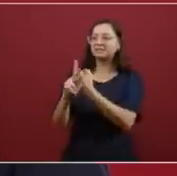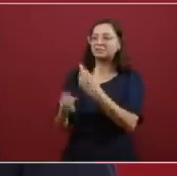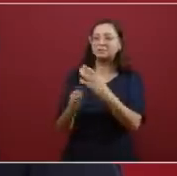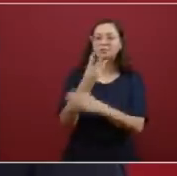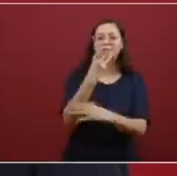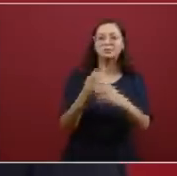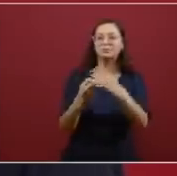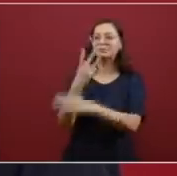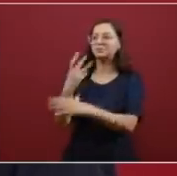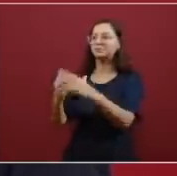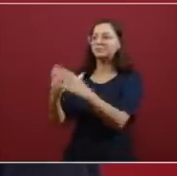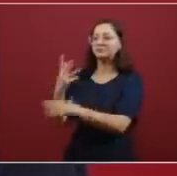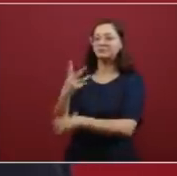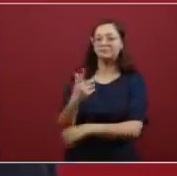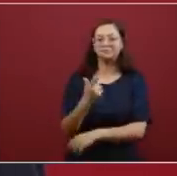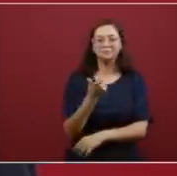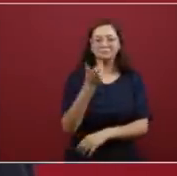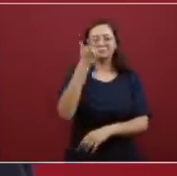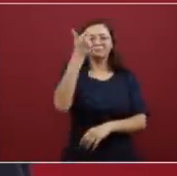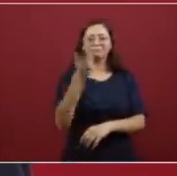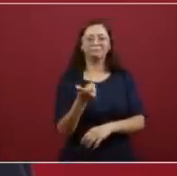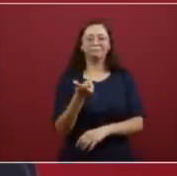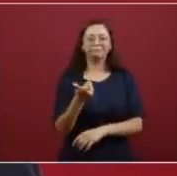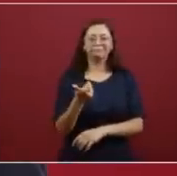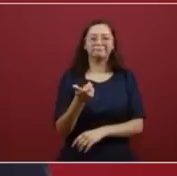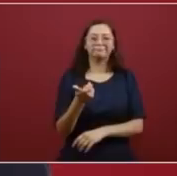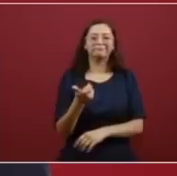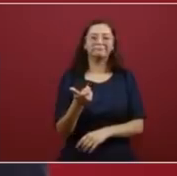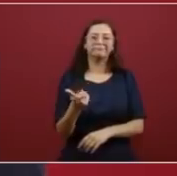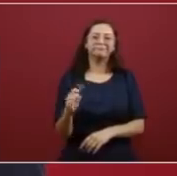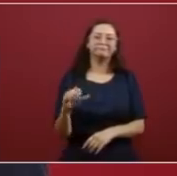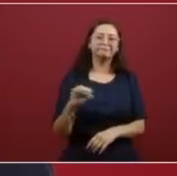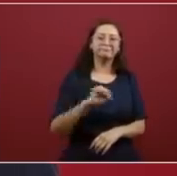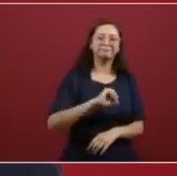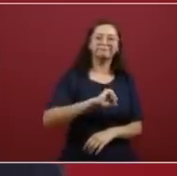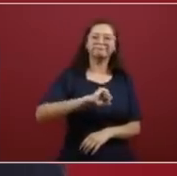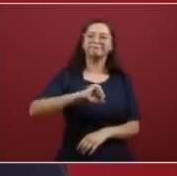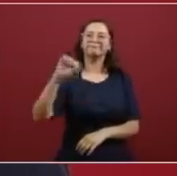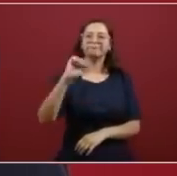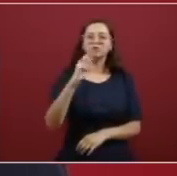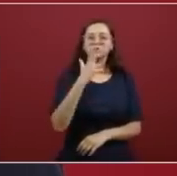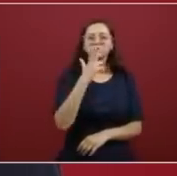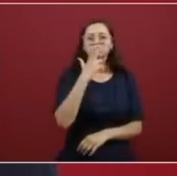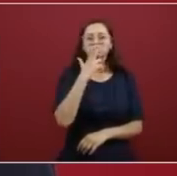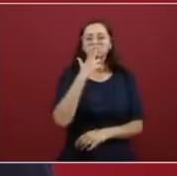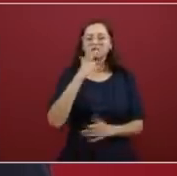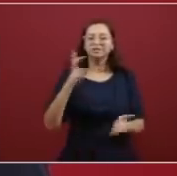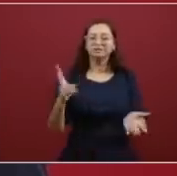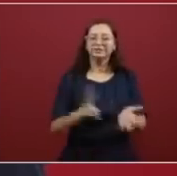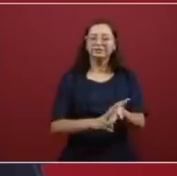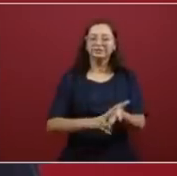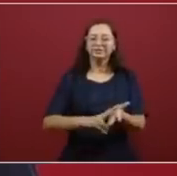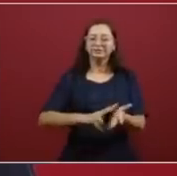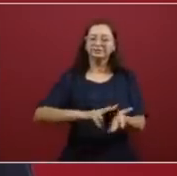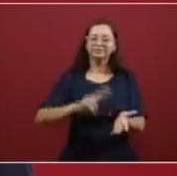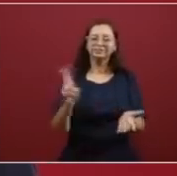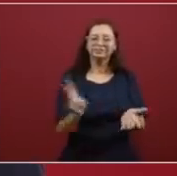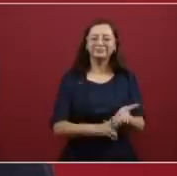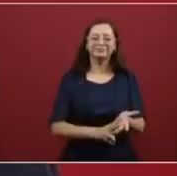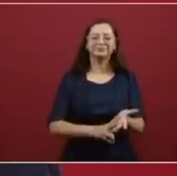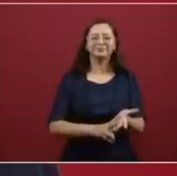que más se apreció, que más se